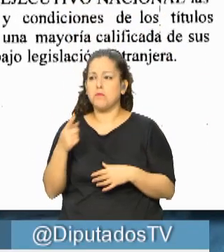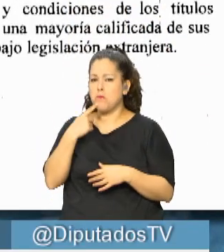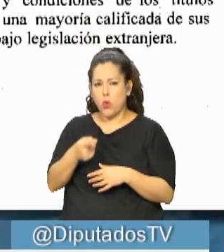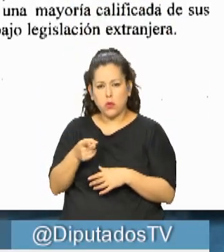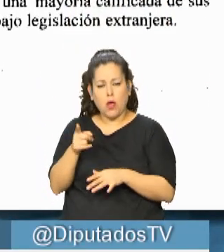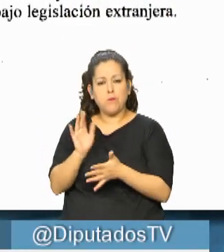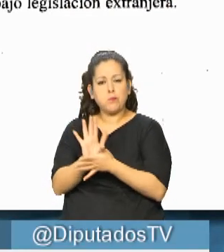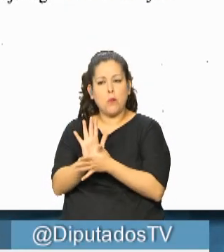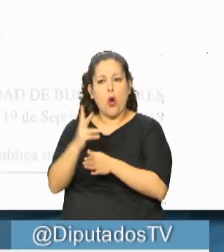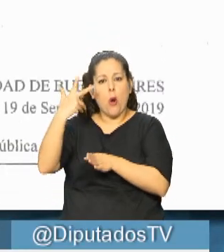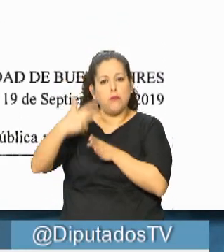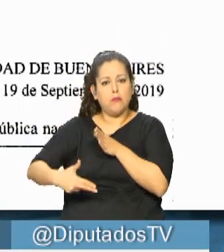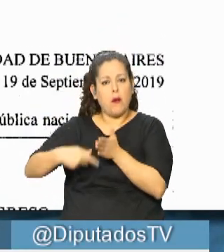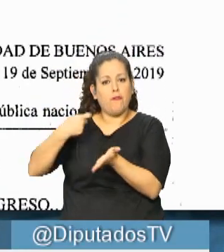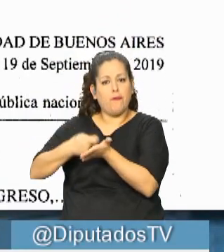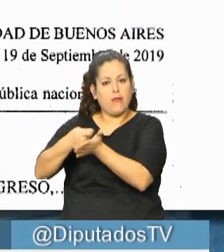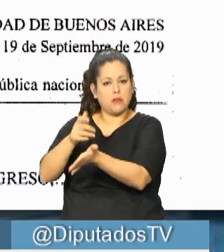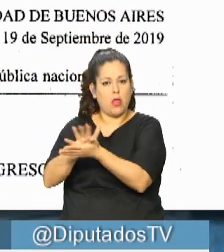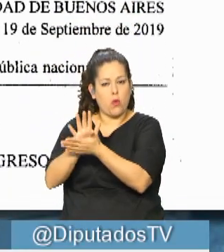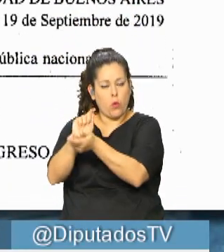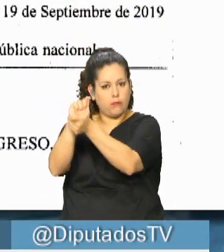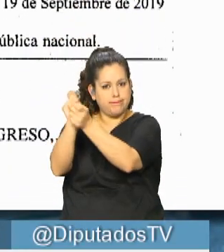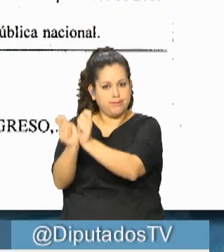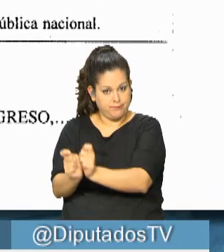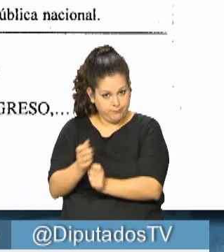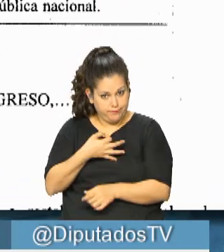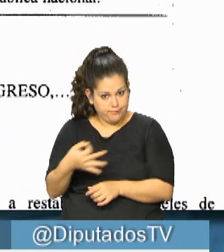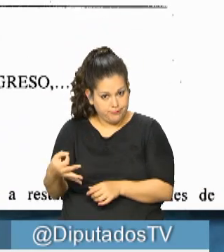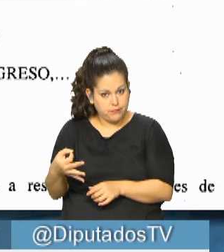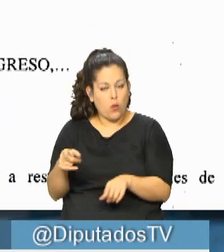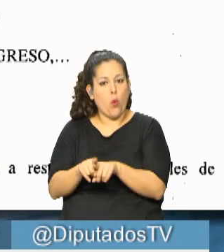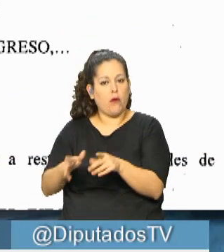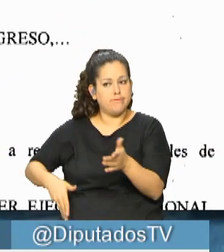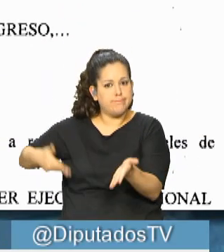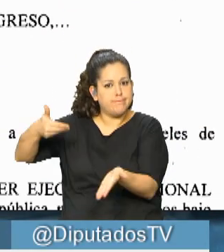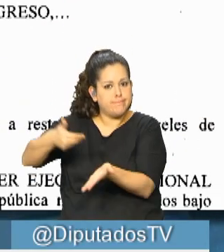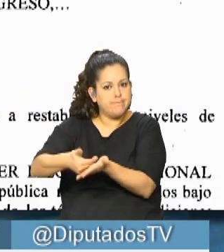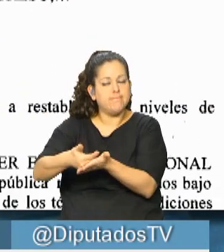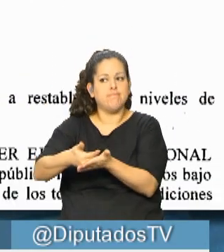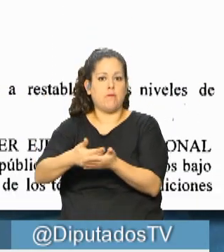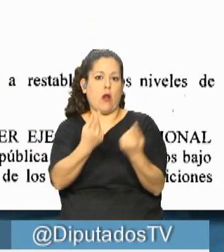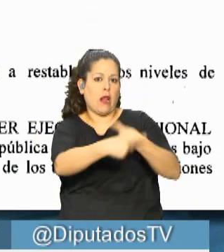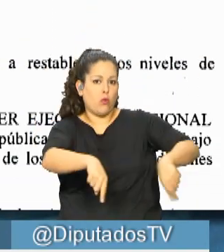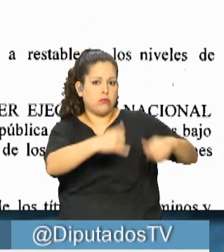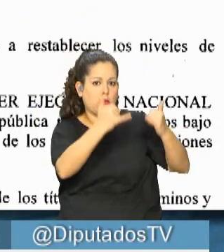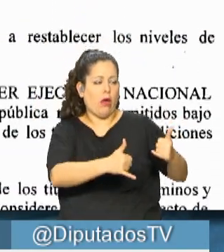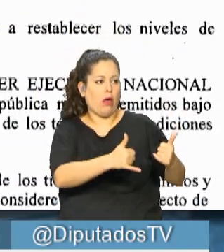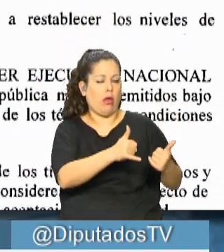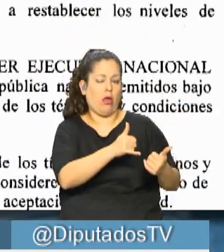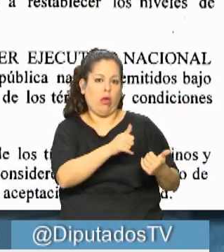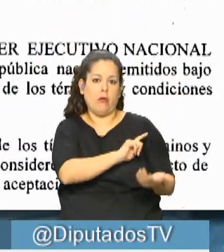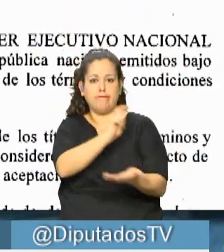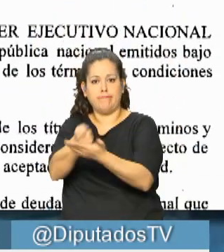de los vencimientos, de las fechas donde hay que justamente desembolsar los recursos para poder pagar estos créditos que se